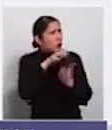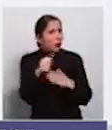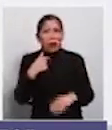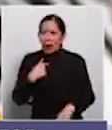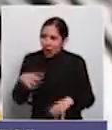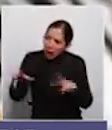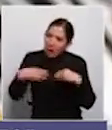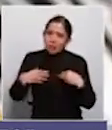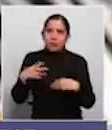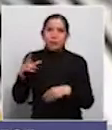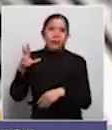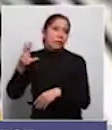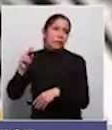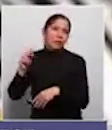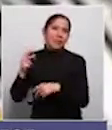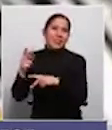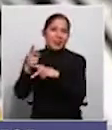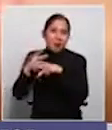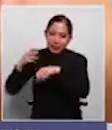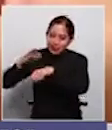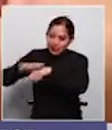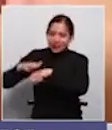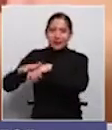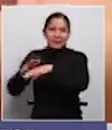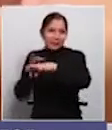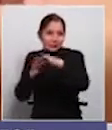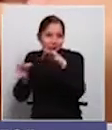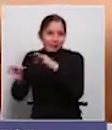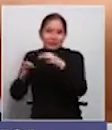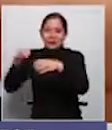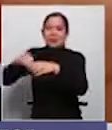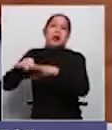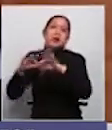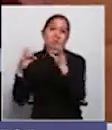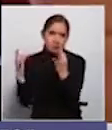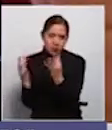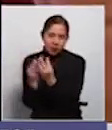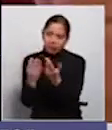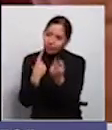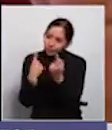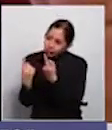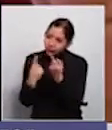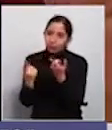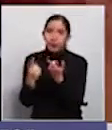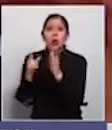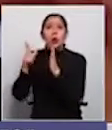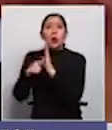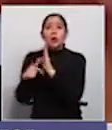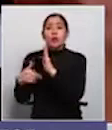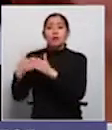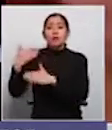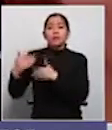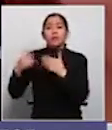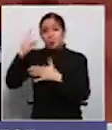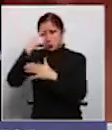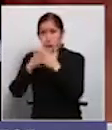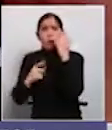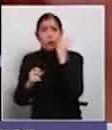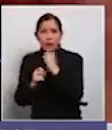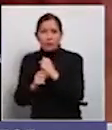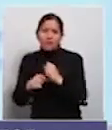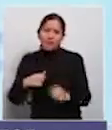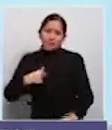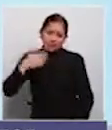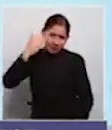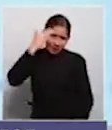primero en familia y luego generar los lazos de confianza. Sé que es un proceso complejo entre